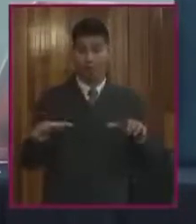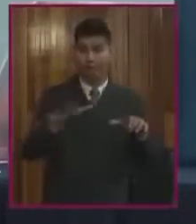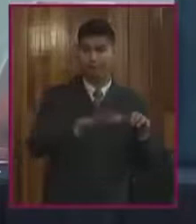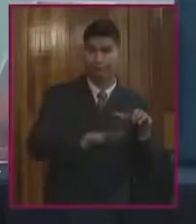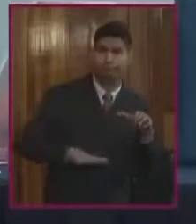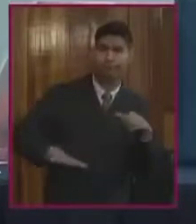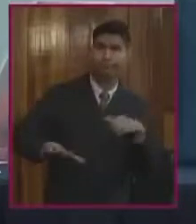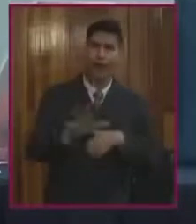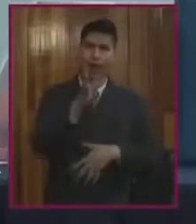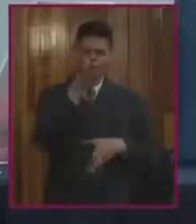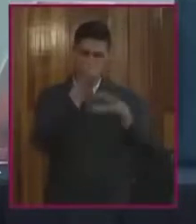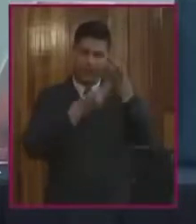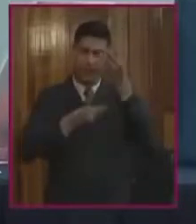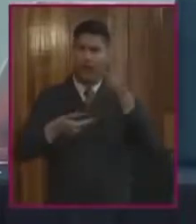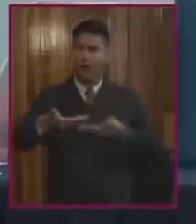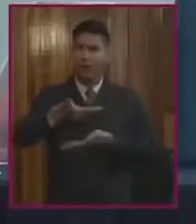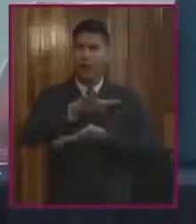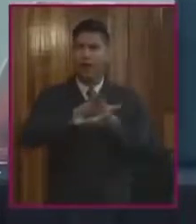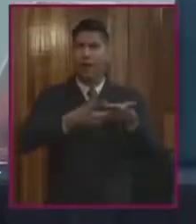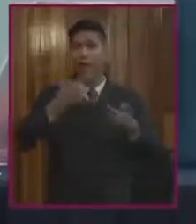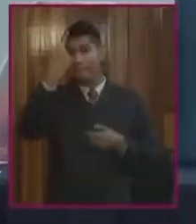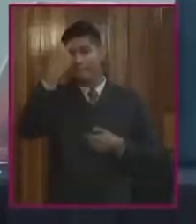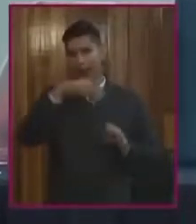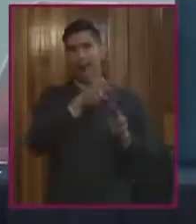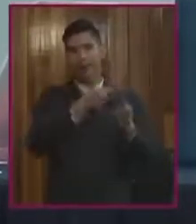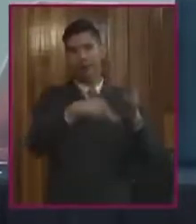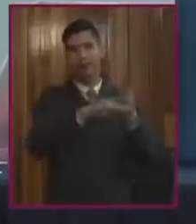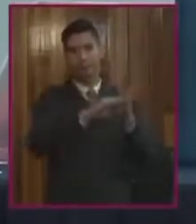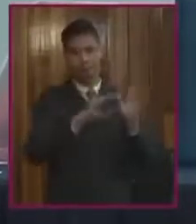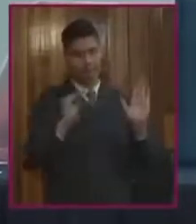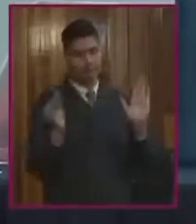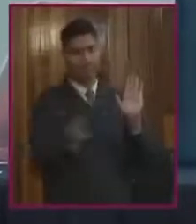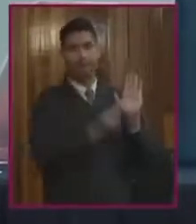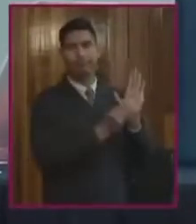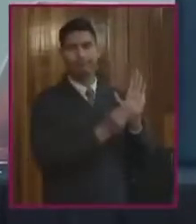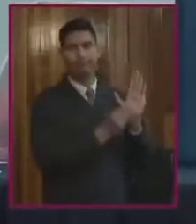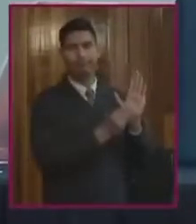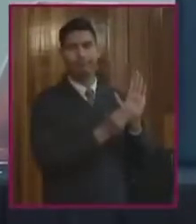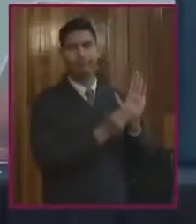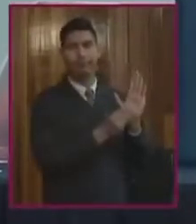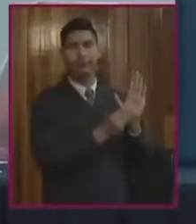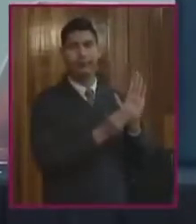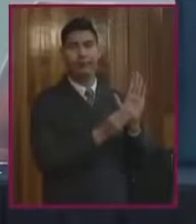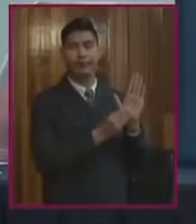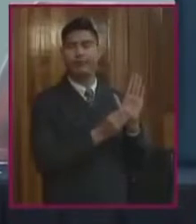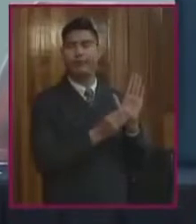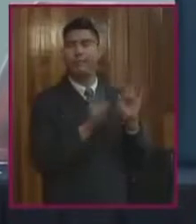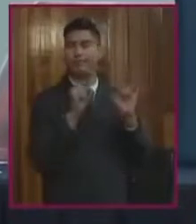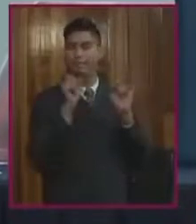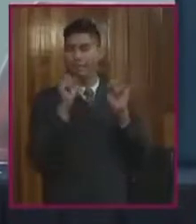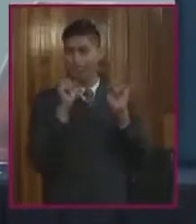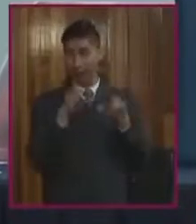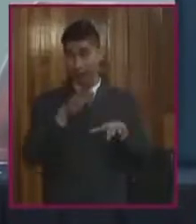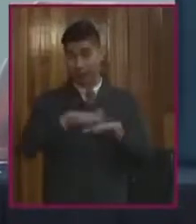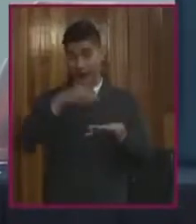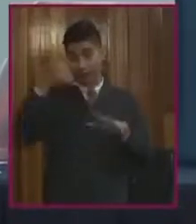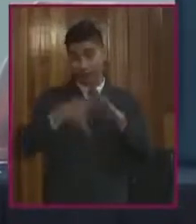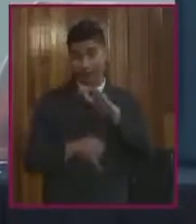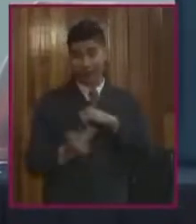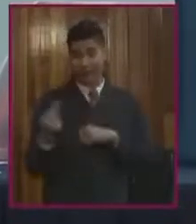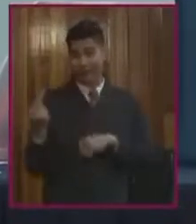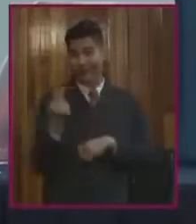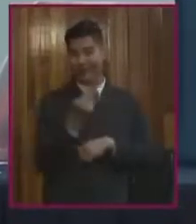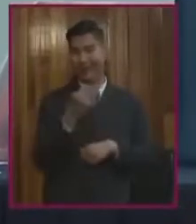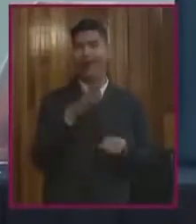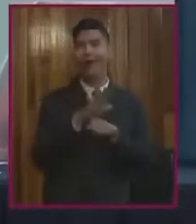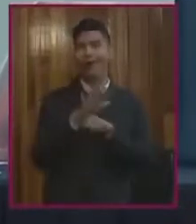elemento muy destacable del nuevo currículum. Creo, sin embargo, que tenemos que tratar de ir un poco más a fondo, no idealizar una visión de